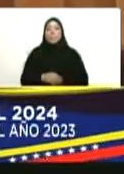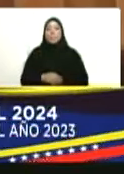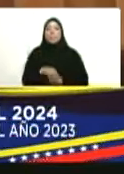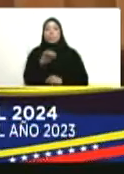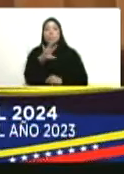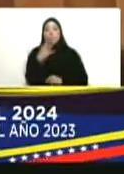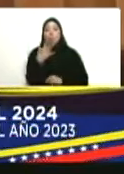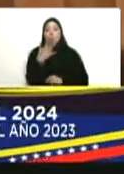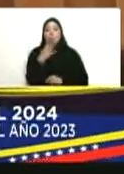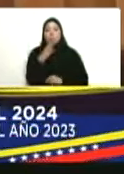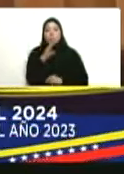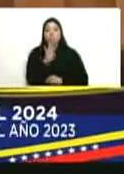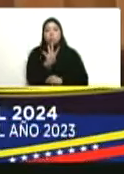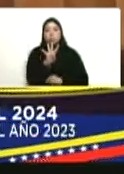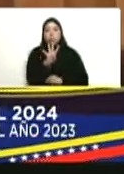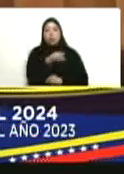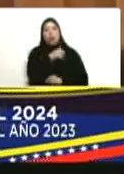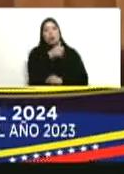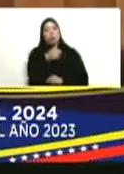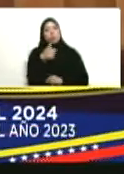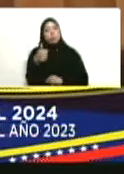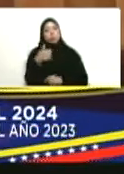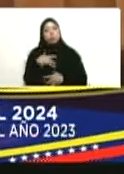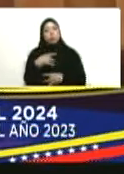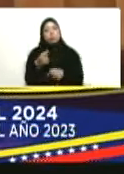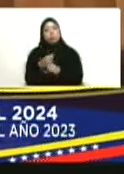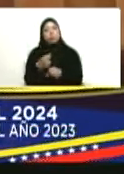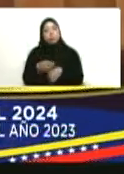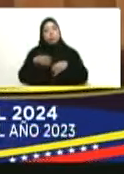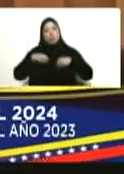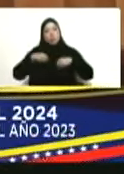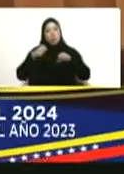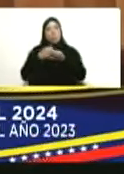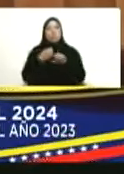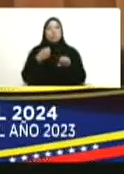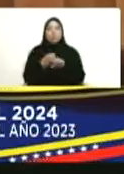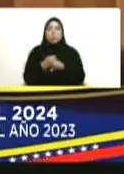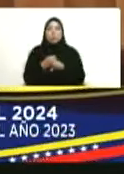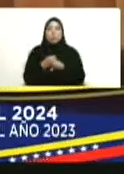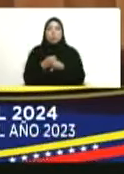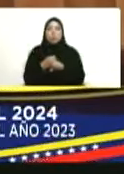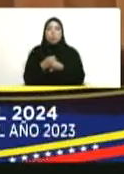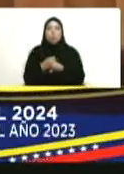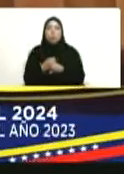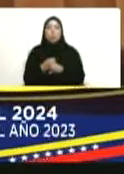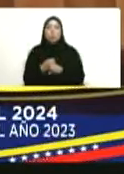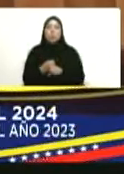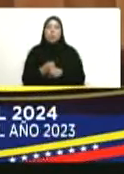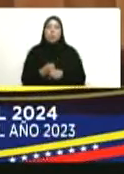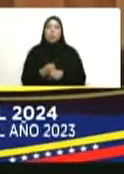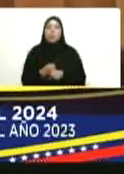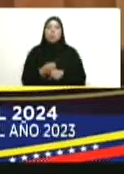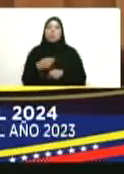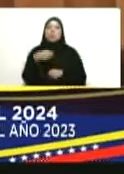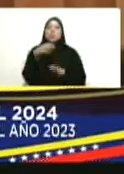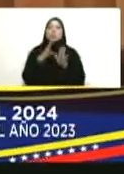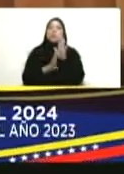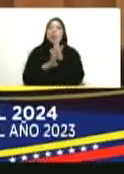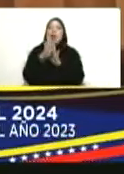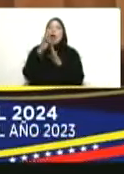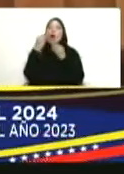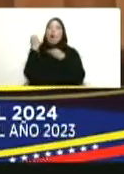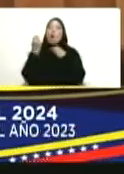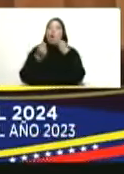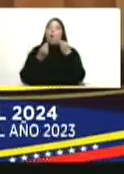4. Cada uno de los interesados asume el compromiso de, esta es la médula del acuerdo,